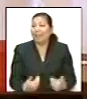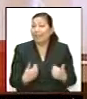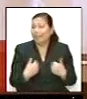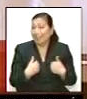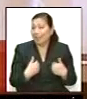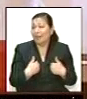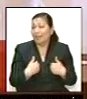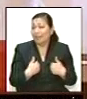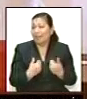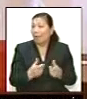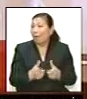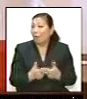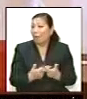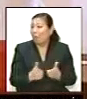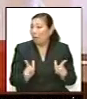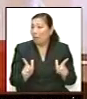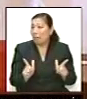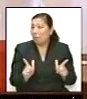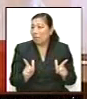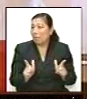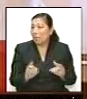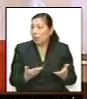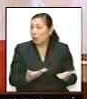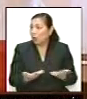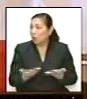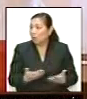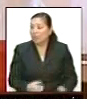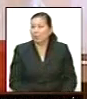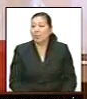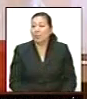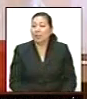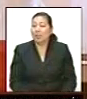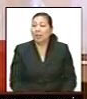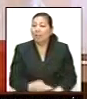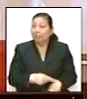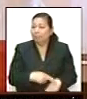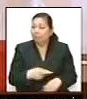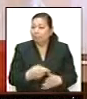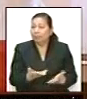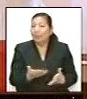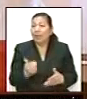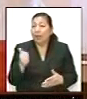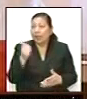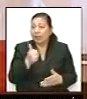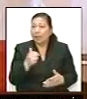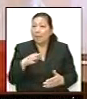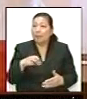una zona libre para el comercio y las inversiones en la región del Asia-Pacífico.